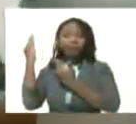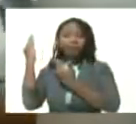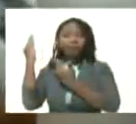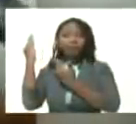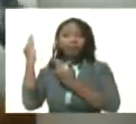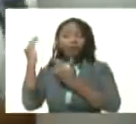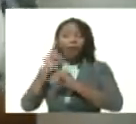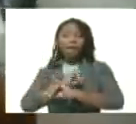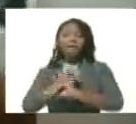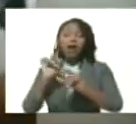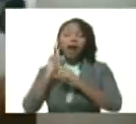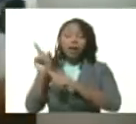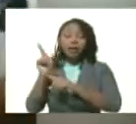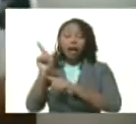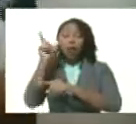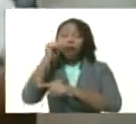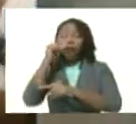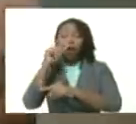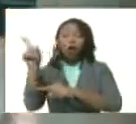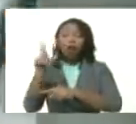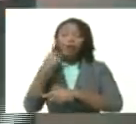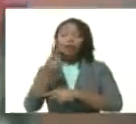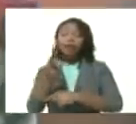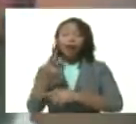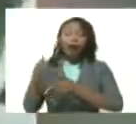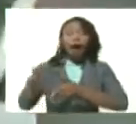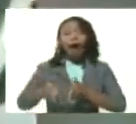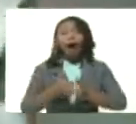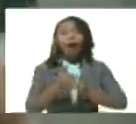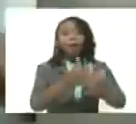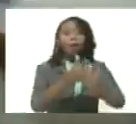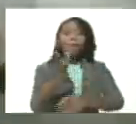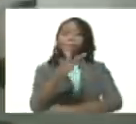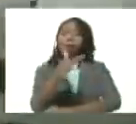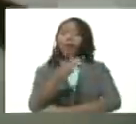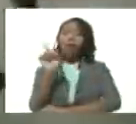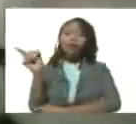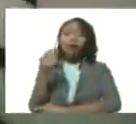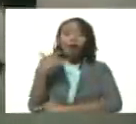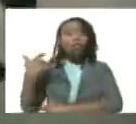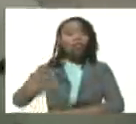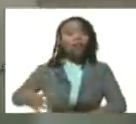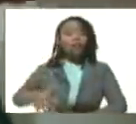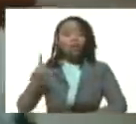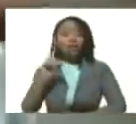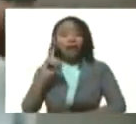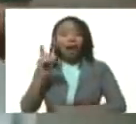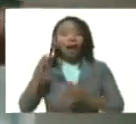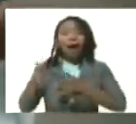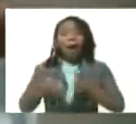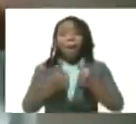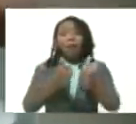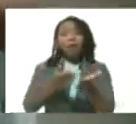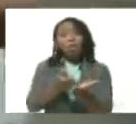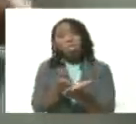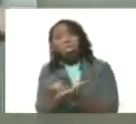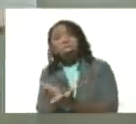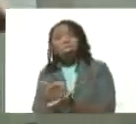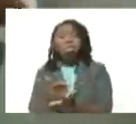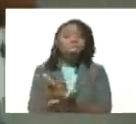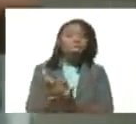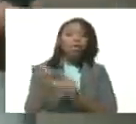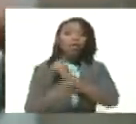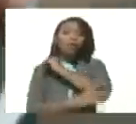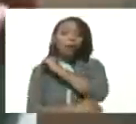terminar, le voy a decir, muchacho, que ahí le dice, hay caminos que al hombre le parece derecho, pero sus caminos son torcidos, son hacer mal. Ok, y háganlo